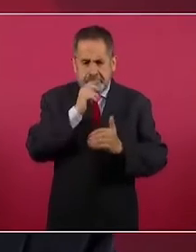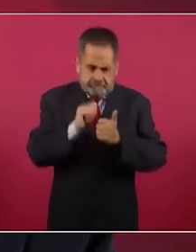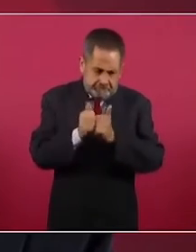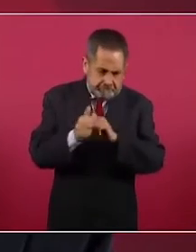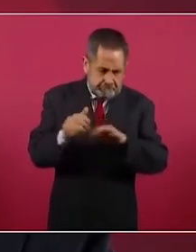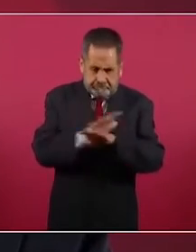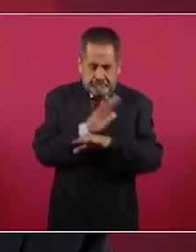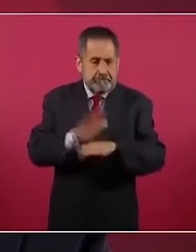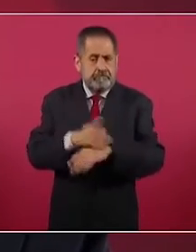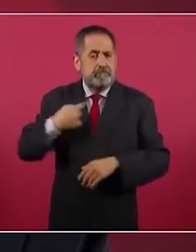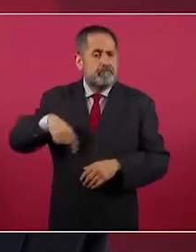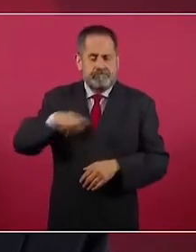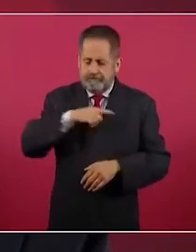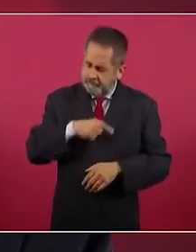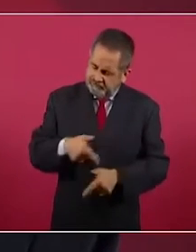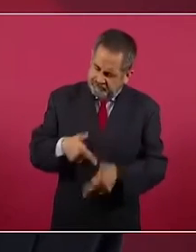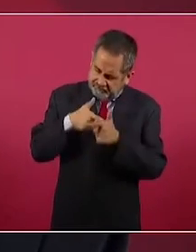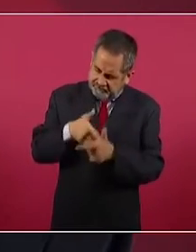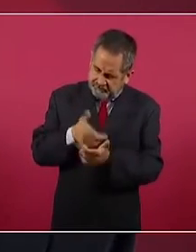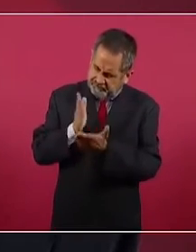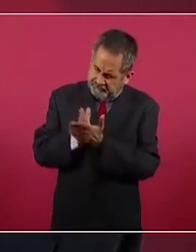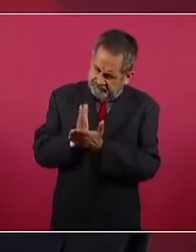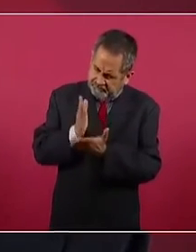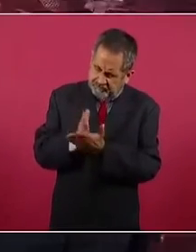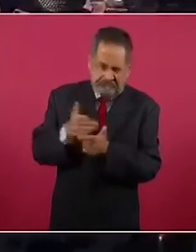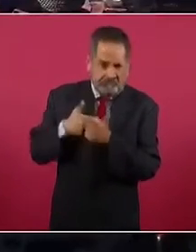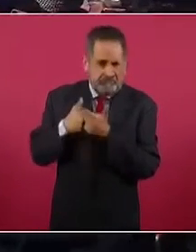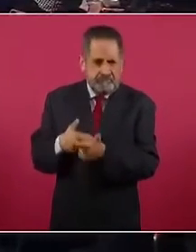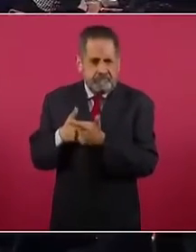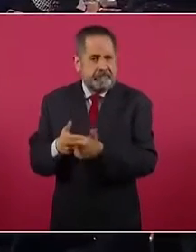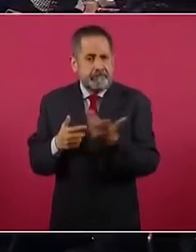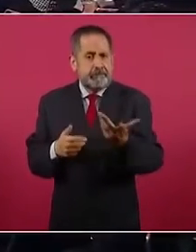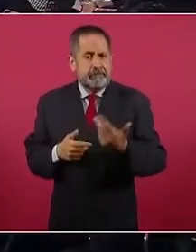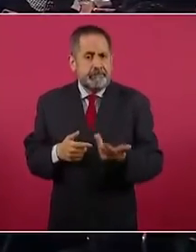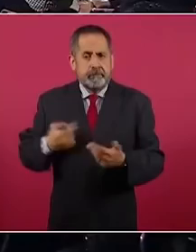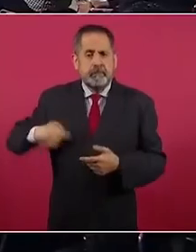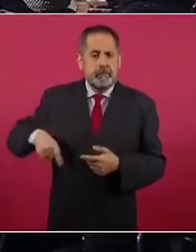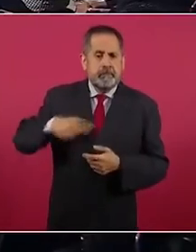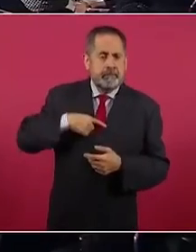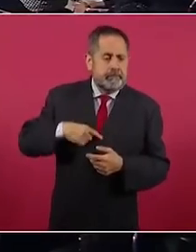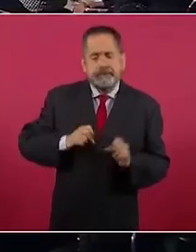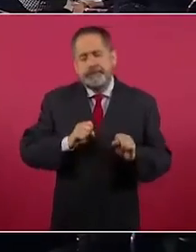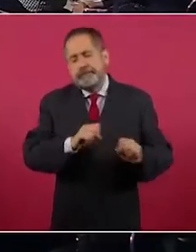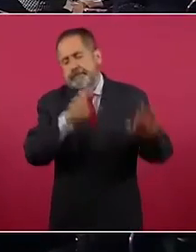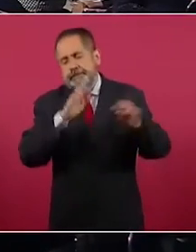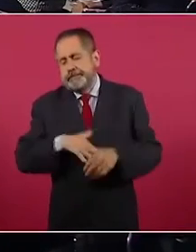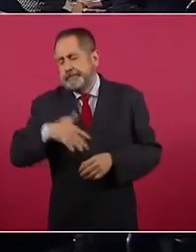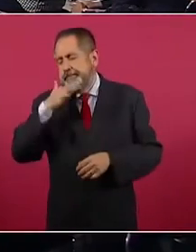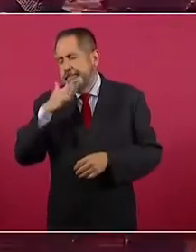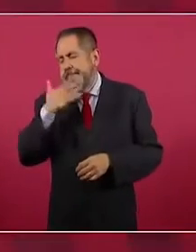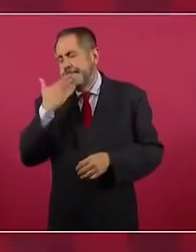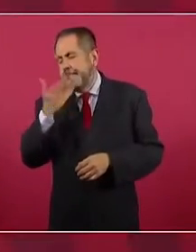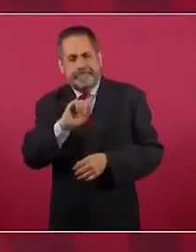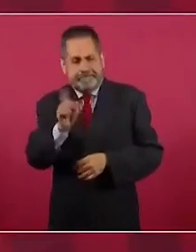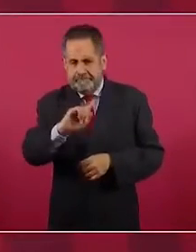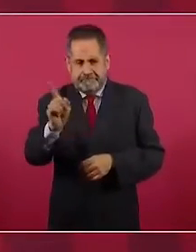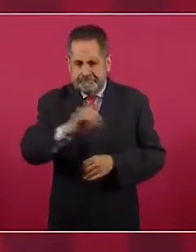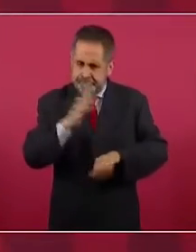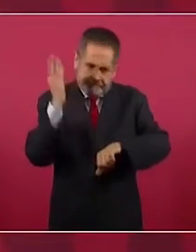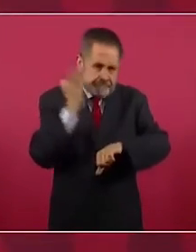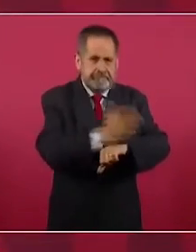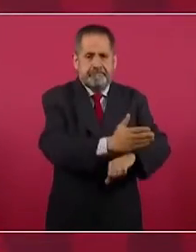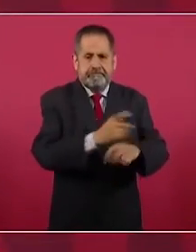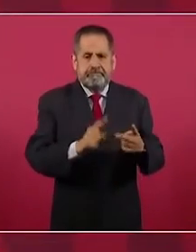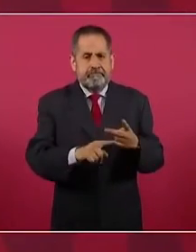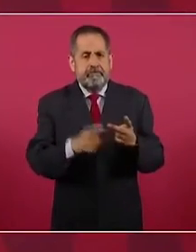nuestra perseverancia y por no permitir la corrupción y por no permitir la impunidad y por